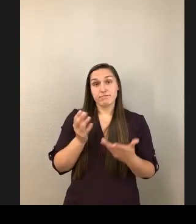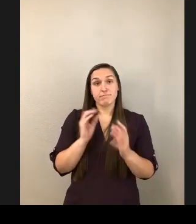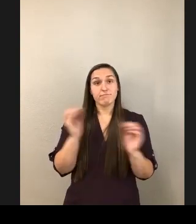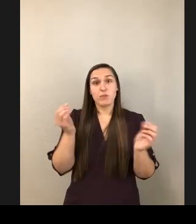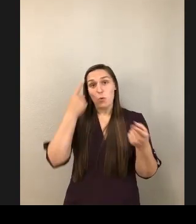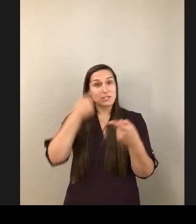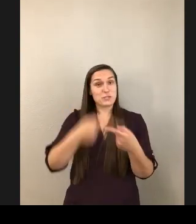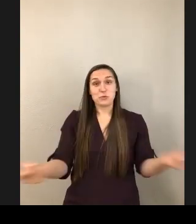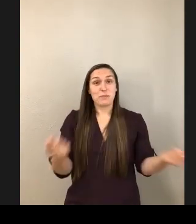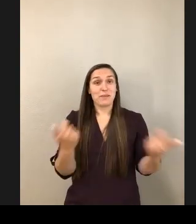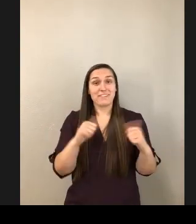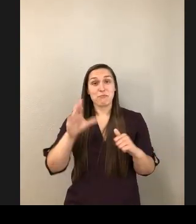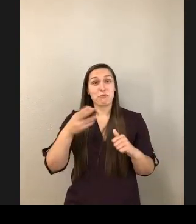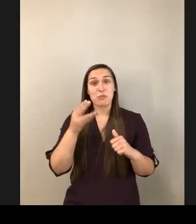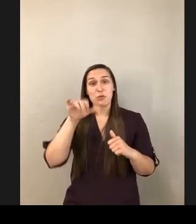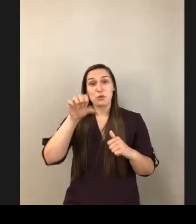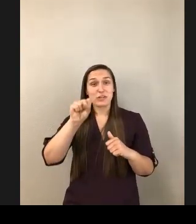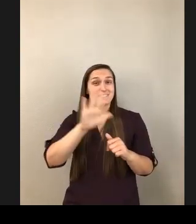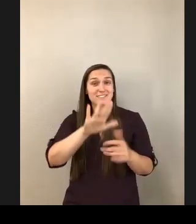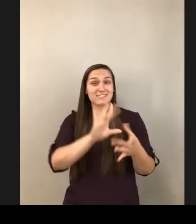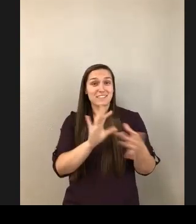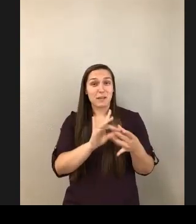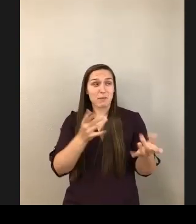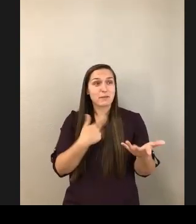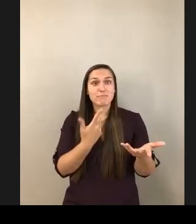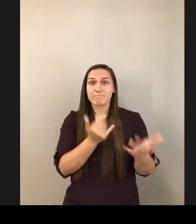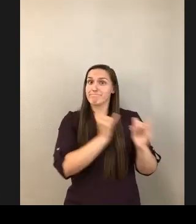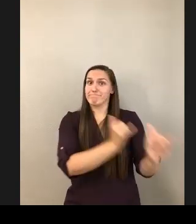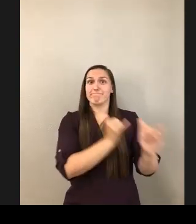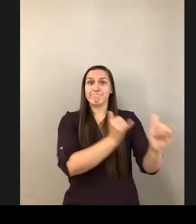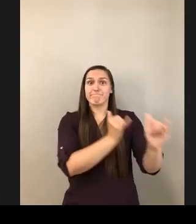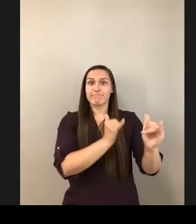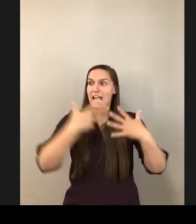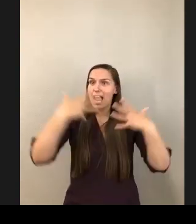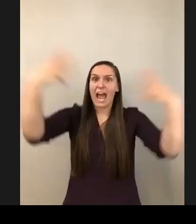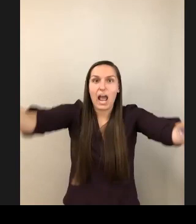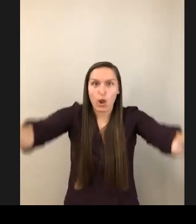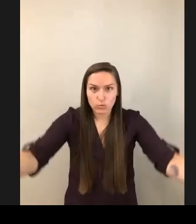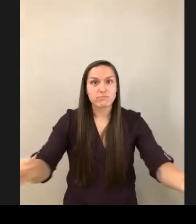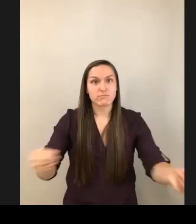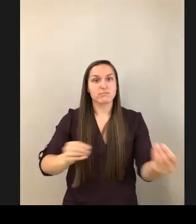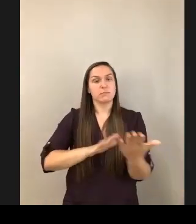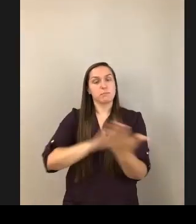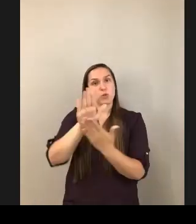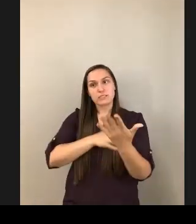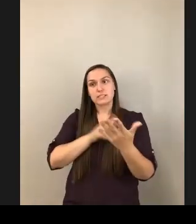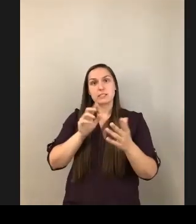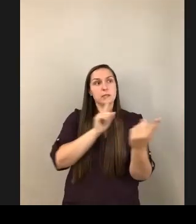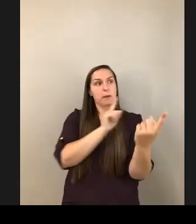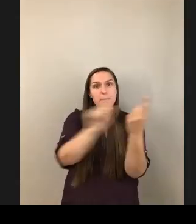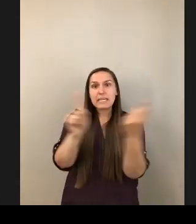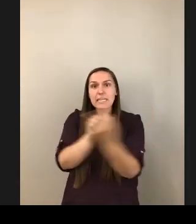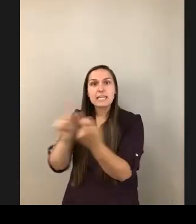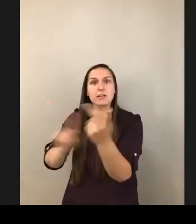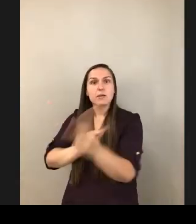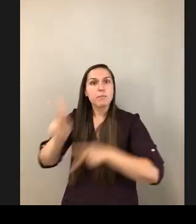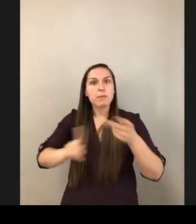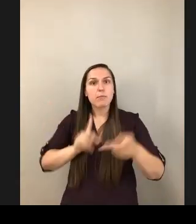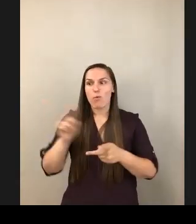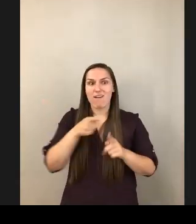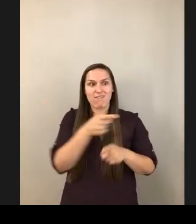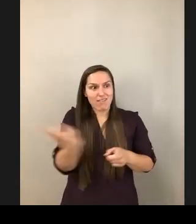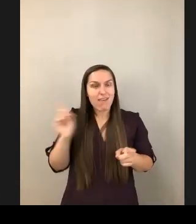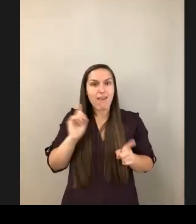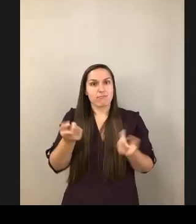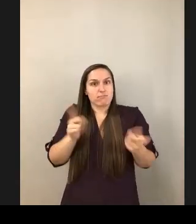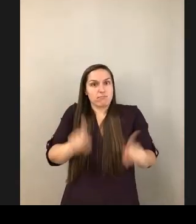No tengo ningún desacuerdo con nada de lo que dijo Chris sobre estar personalmente con el público y encontrar a la gente donde